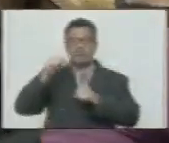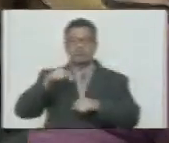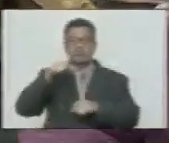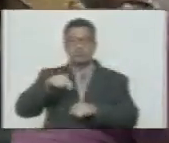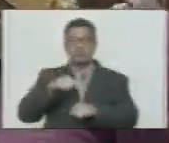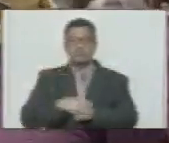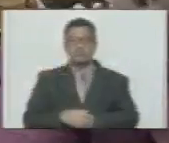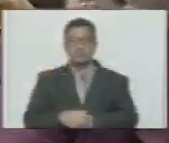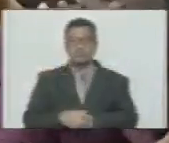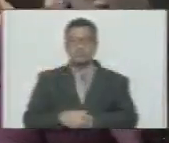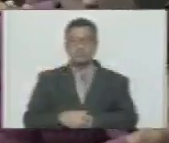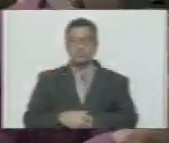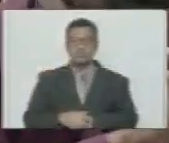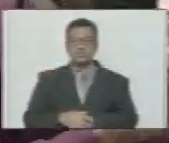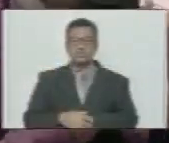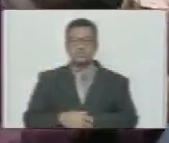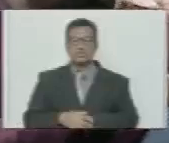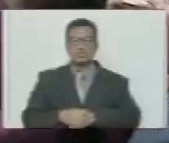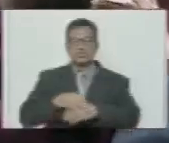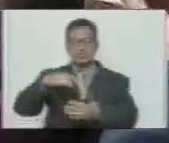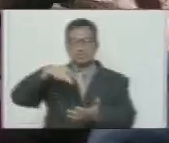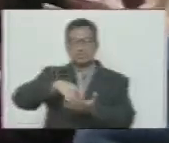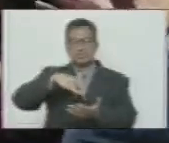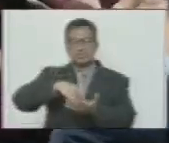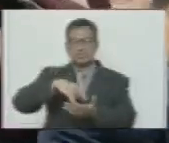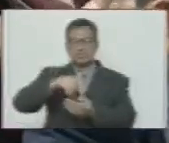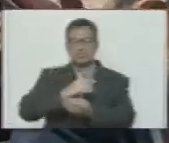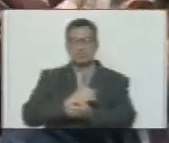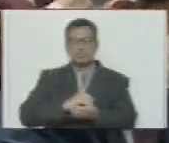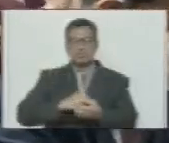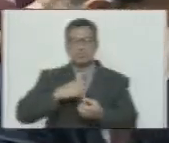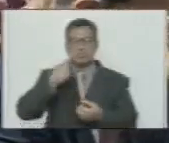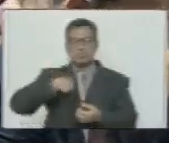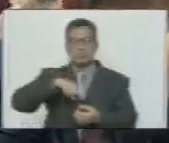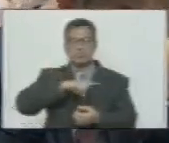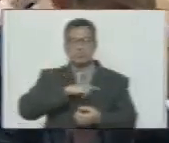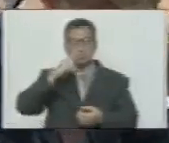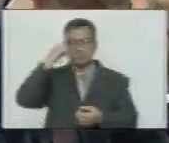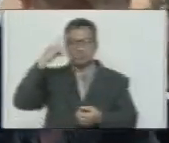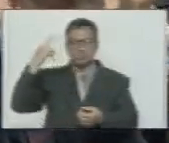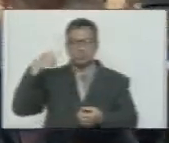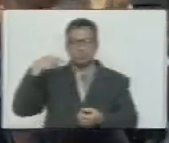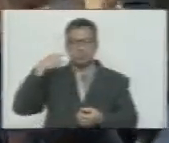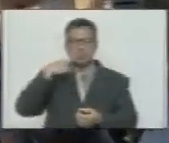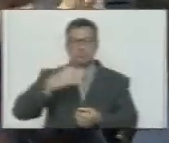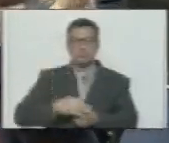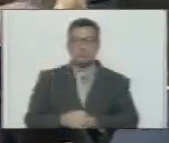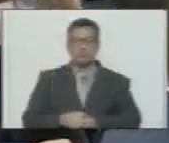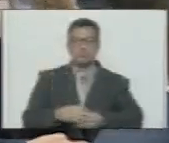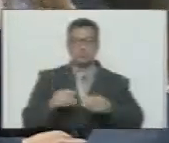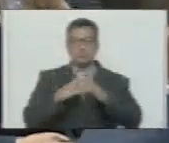Moro. Por eso, desde el Estado Carabobo, rendimos honores a su